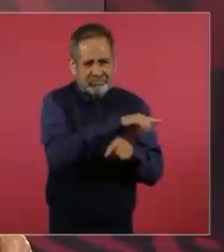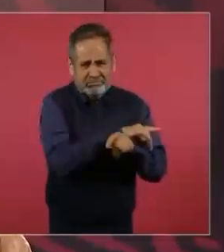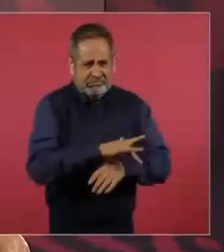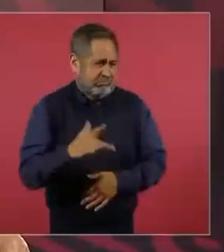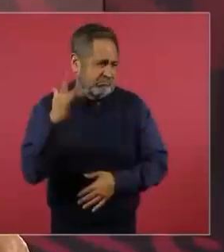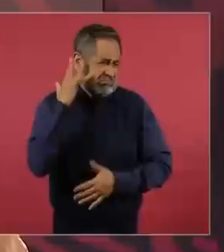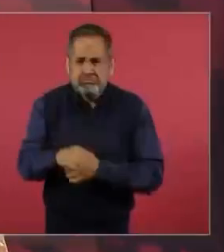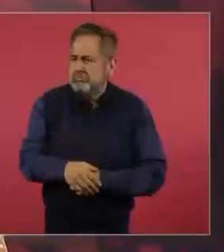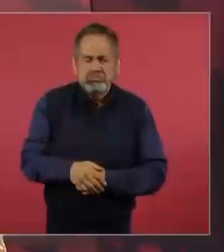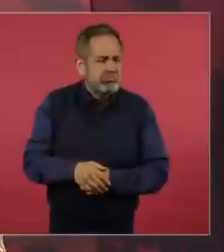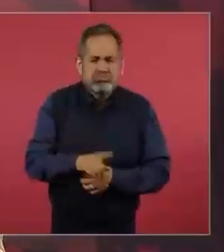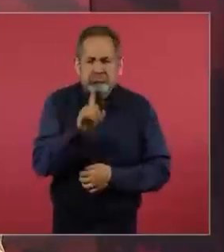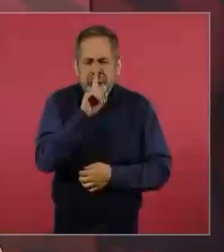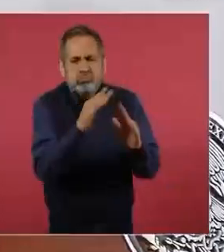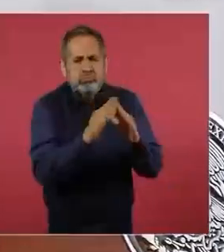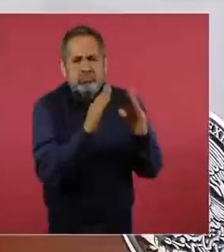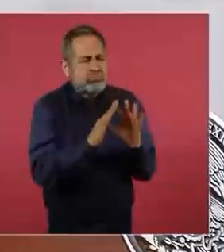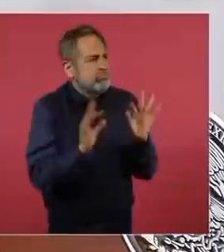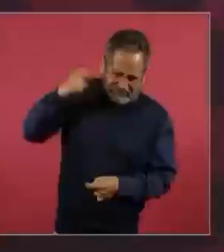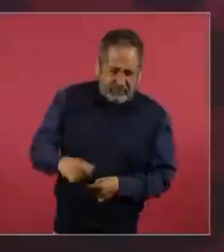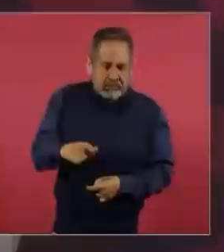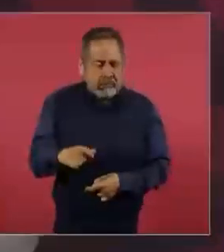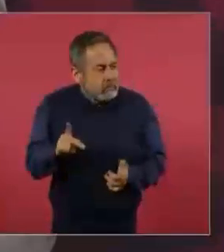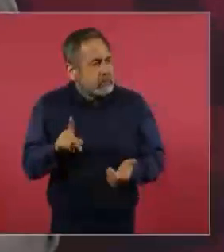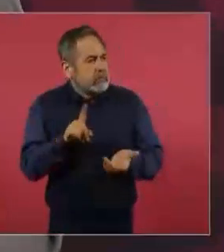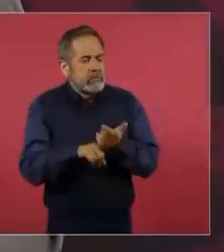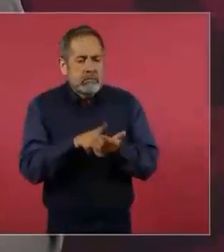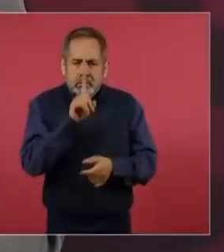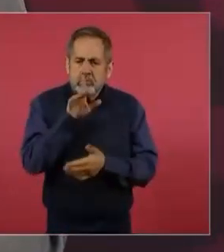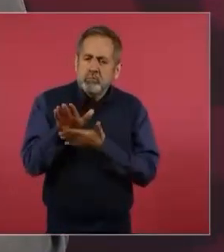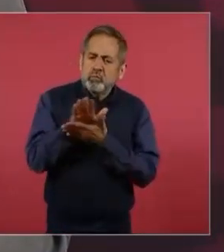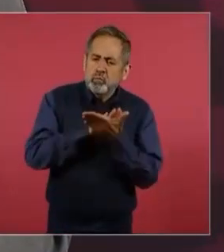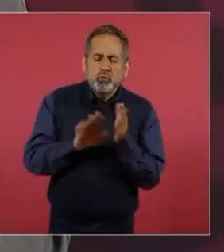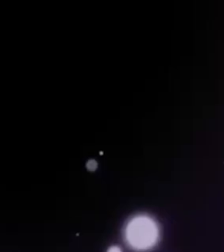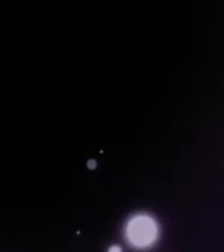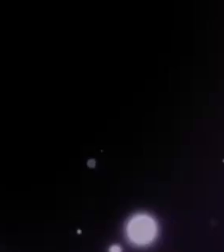eran nada fuera de lo normal. Muy modesto, muy austero.